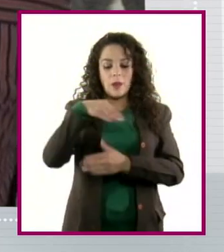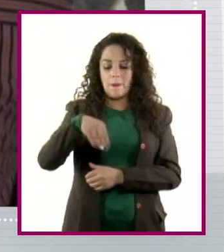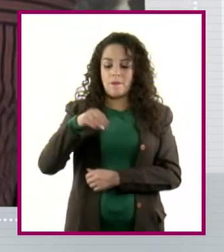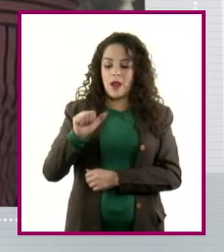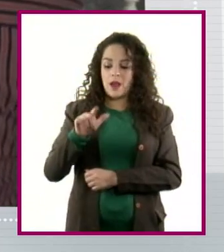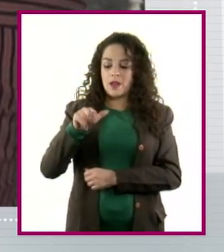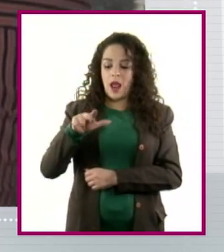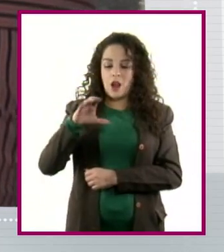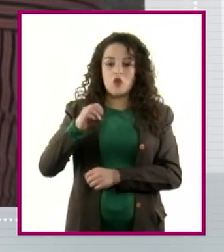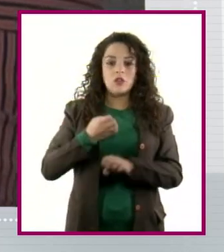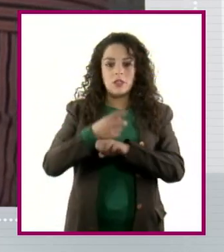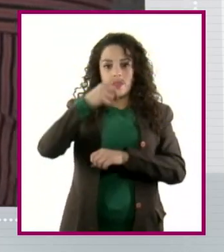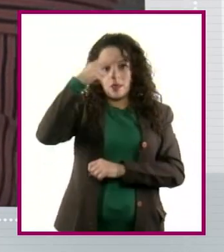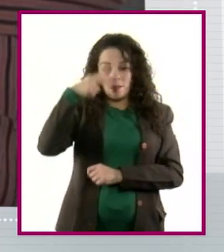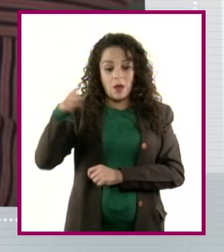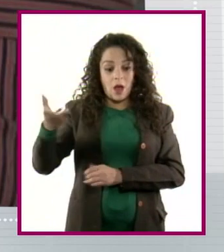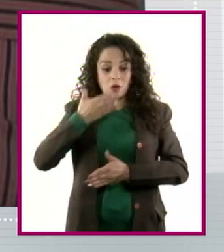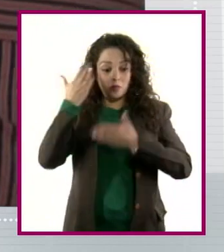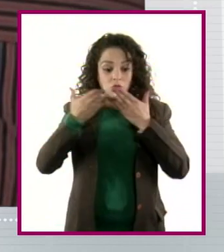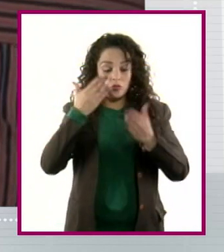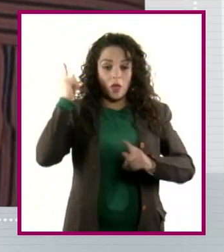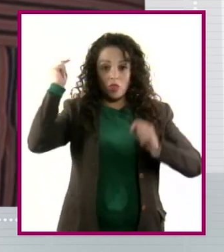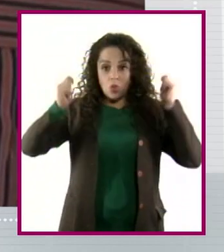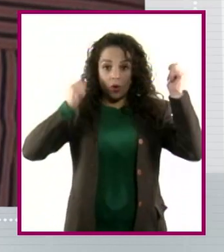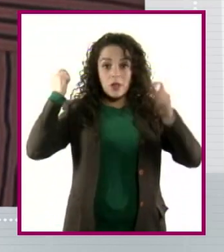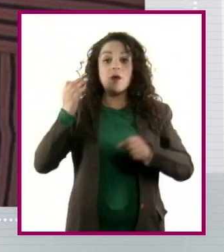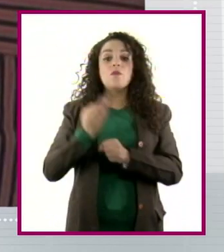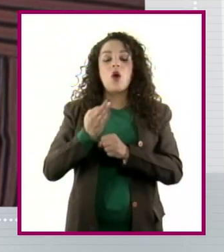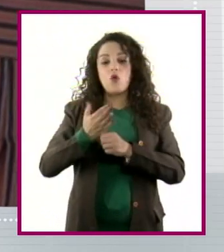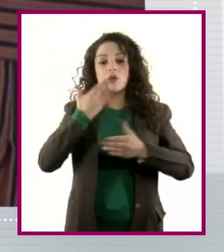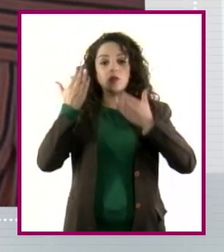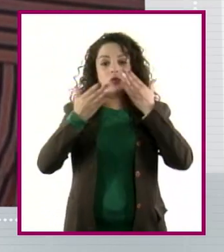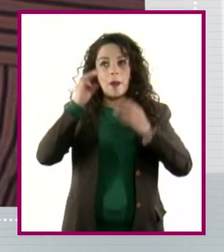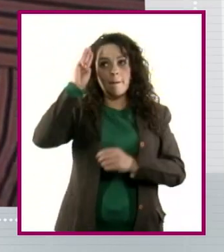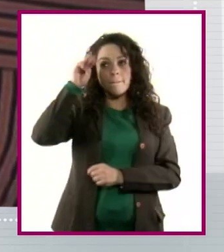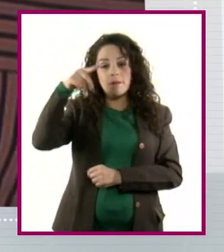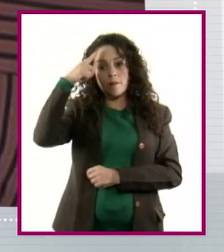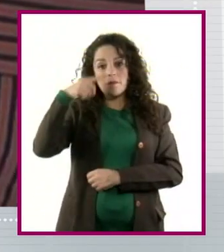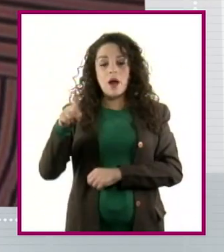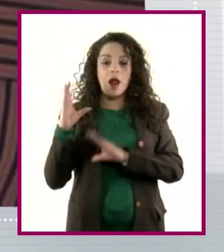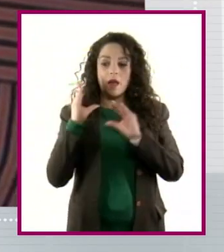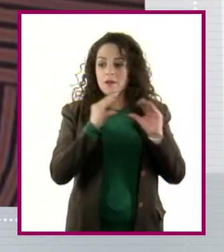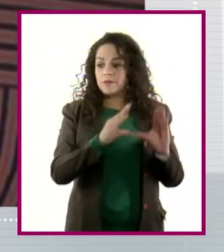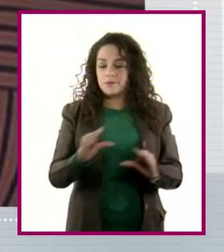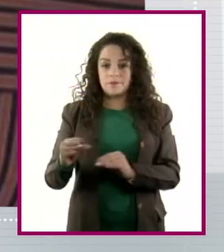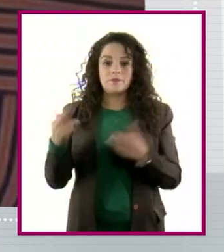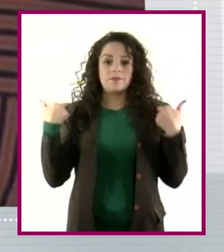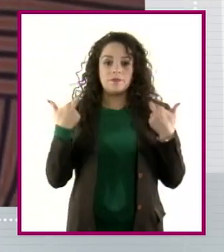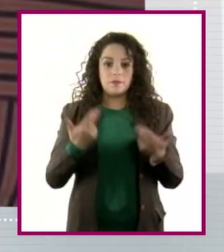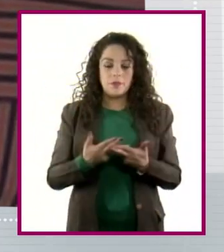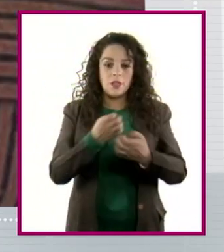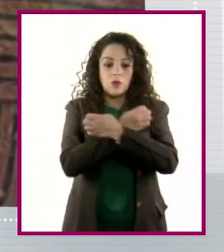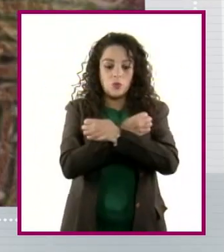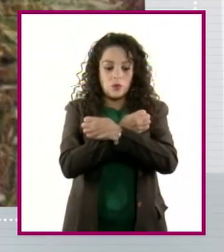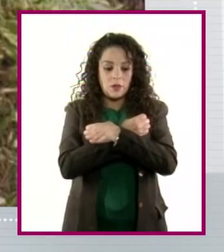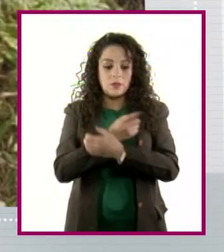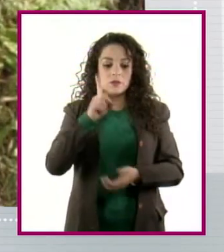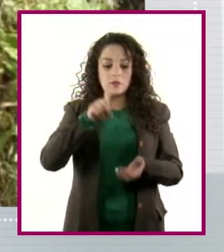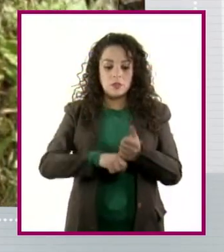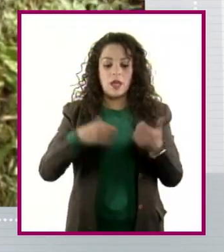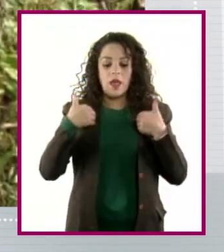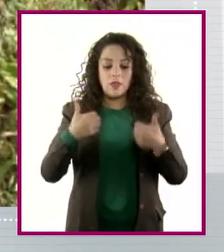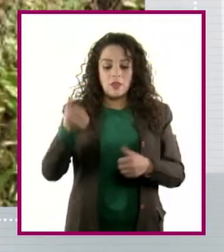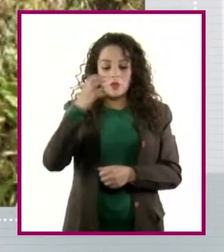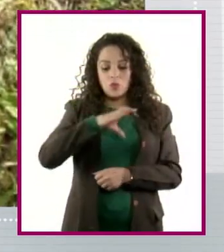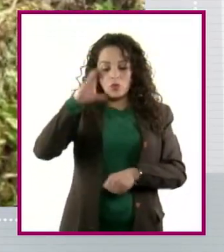es licenciado en turismo. Actualmente estudia la maestría en docencia y educación. Ha cursado diplomados de interpretación del patrimonio cultural